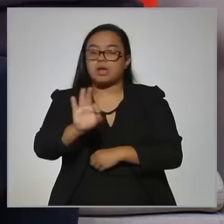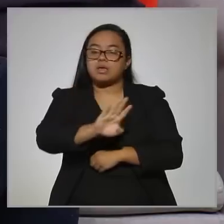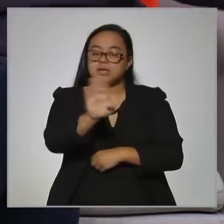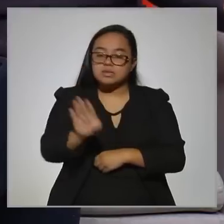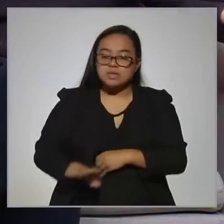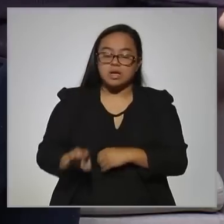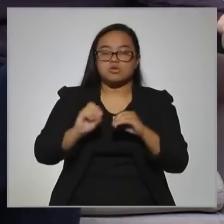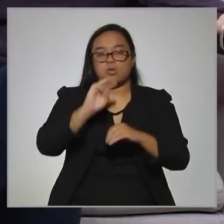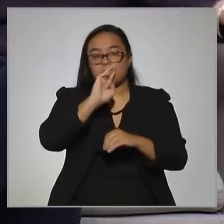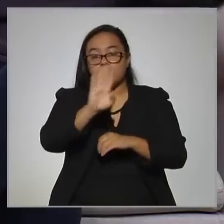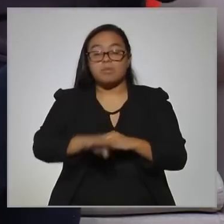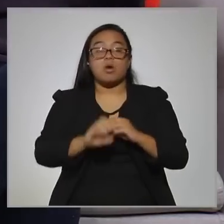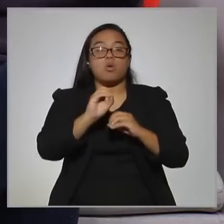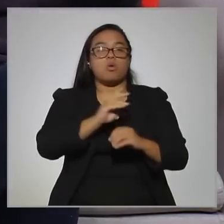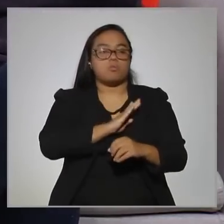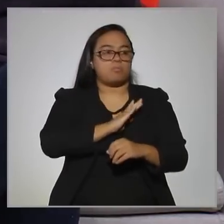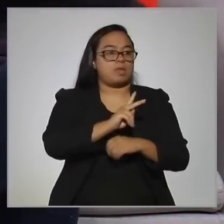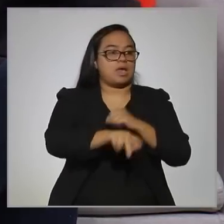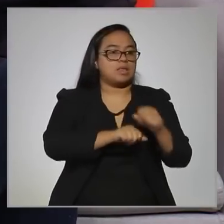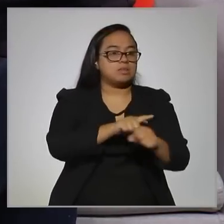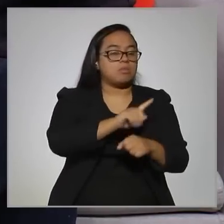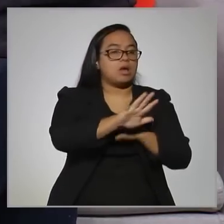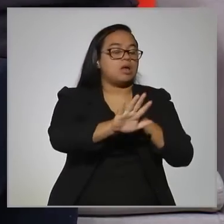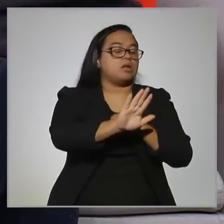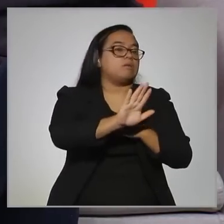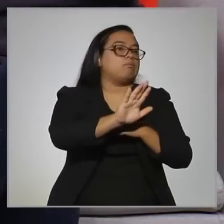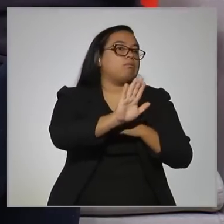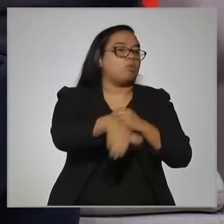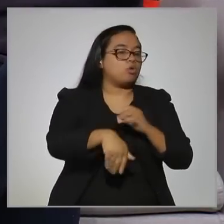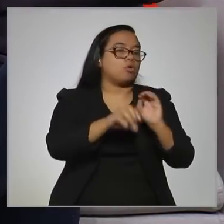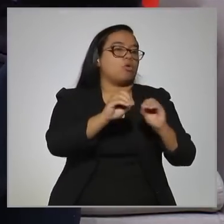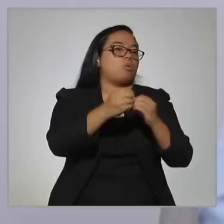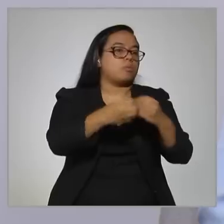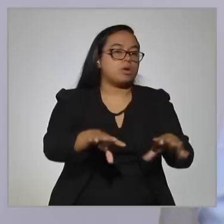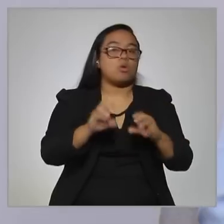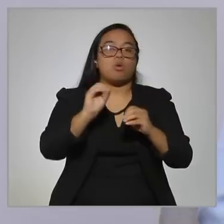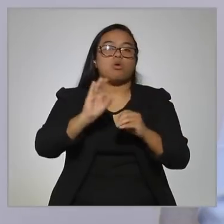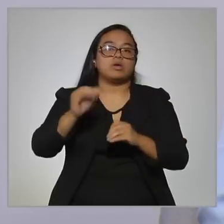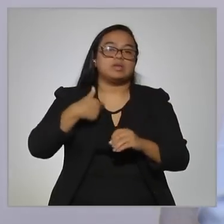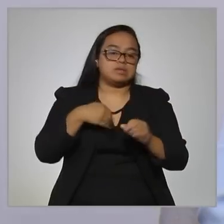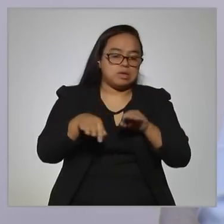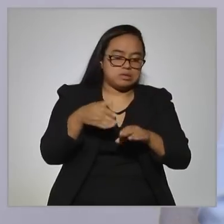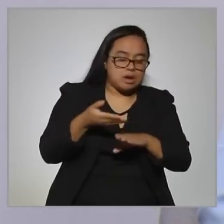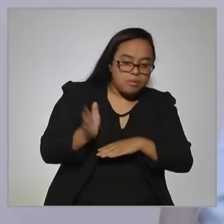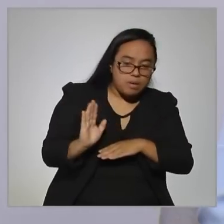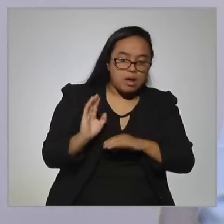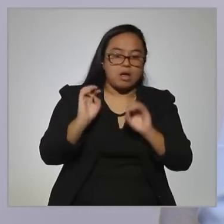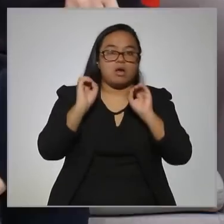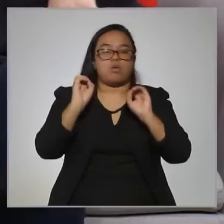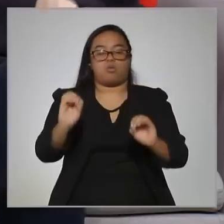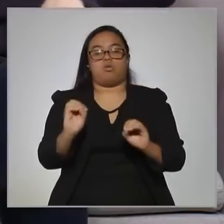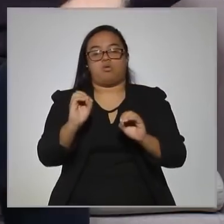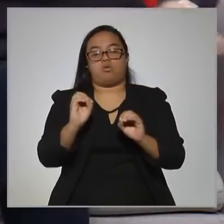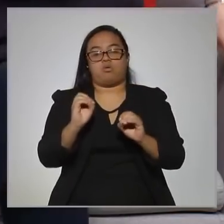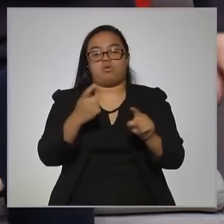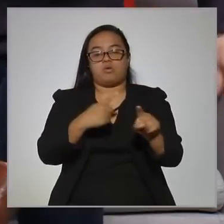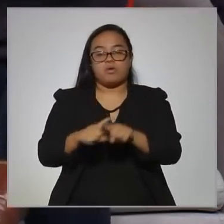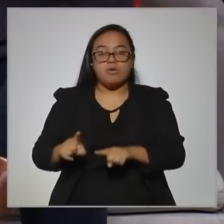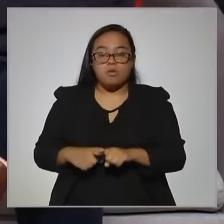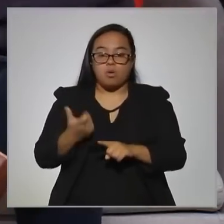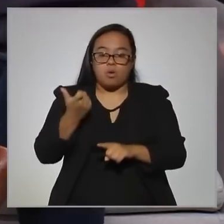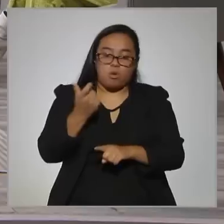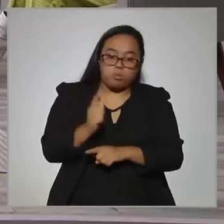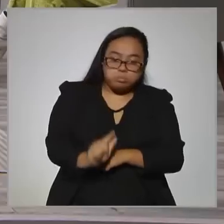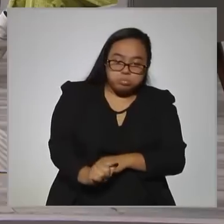tu mascota se perdió, si te quedaste sin trabajo, si algo hubo una devaluación, ¿no? Que espero que no. No, por favor,